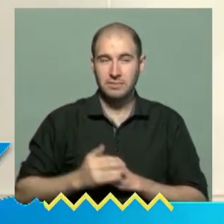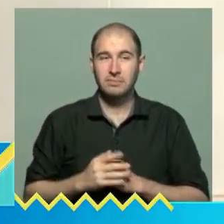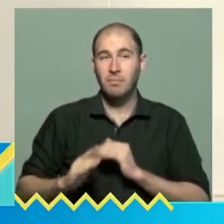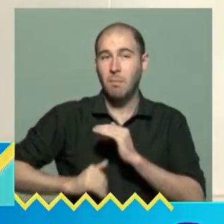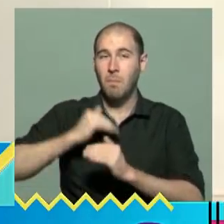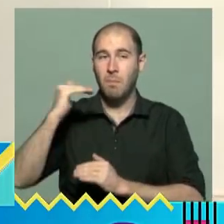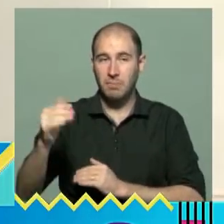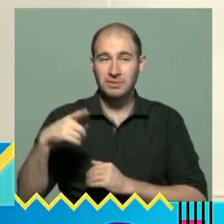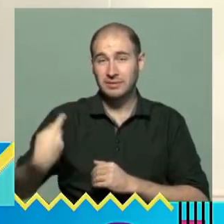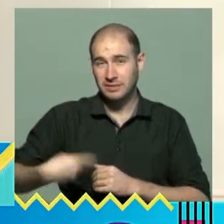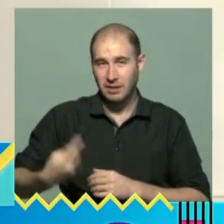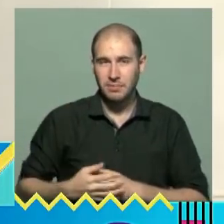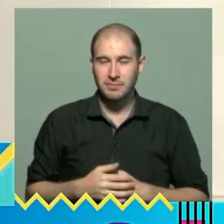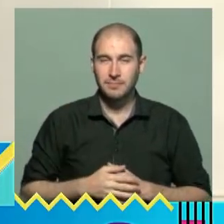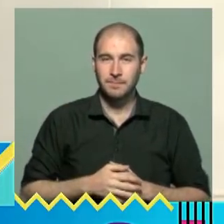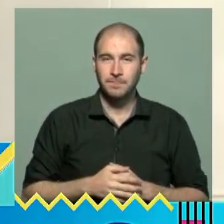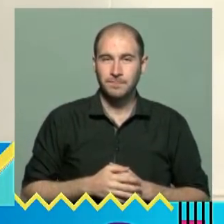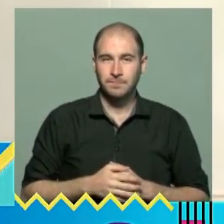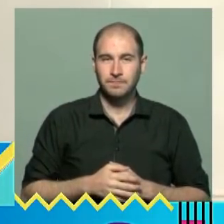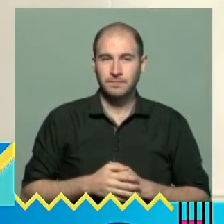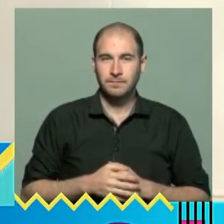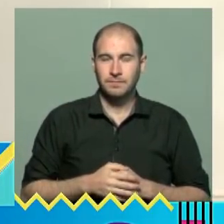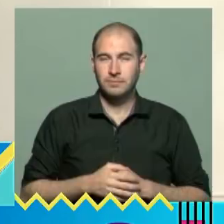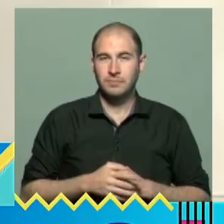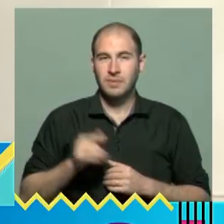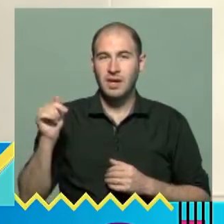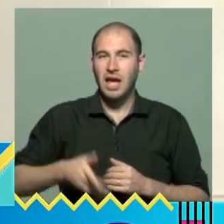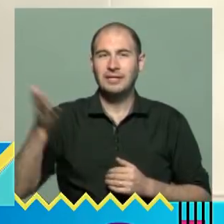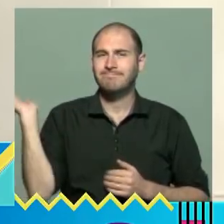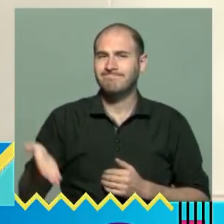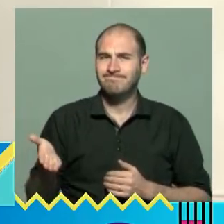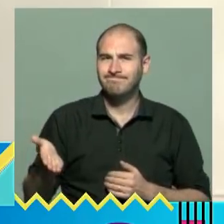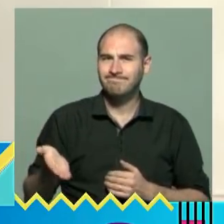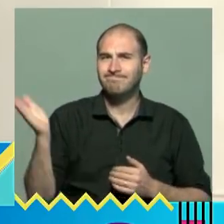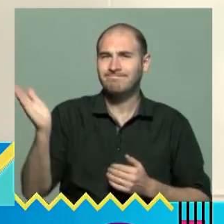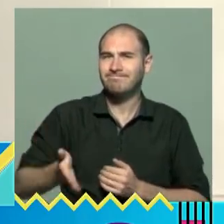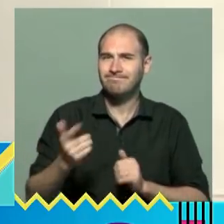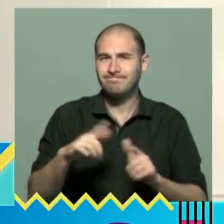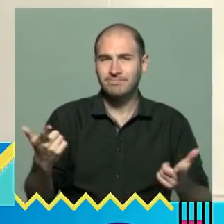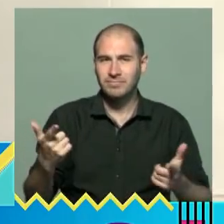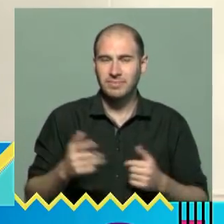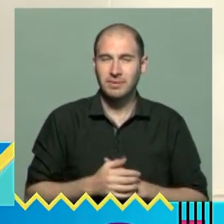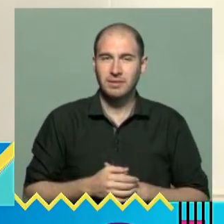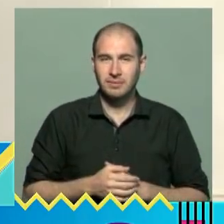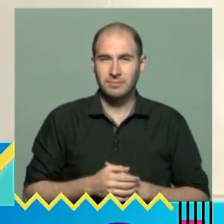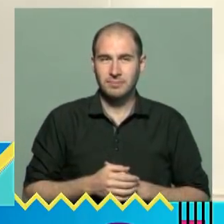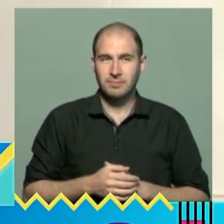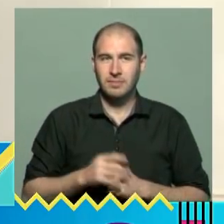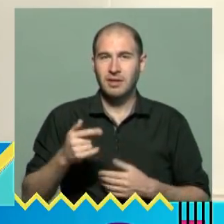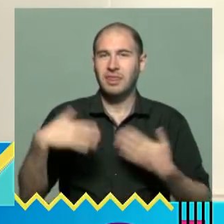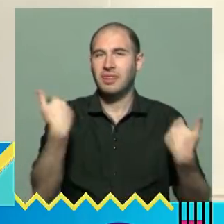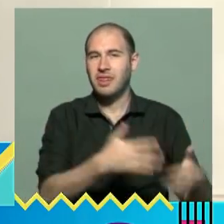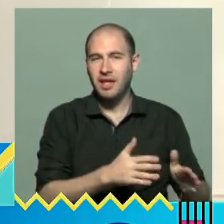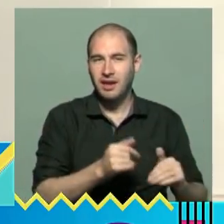que lo ha sido históricamente, en donde no hay una sanción, por así decirlo, del hecho de